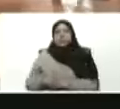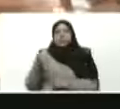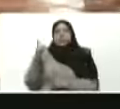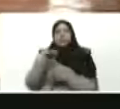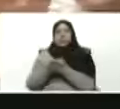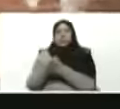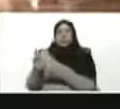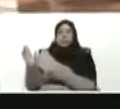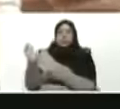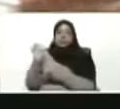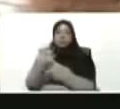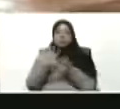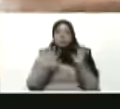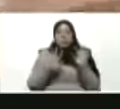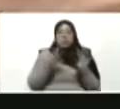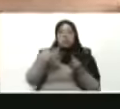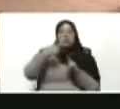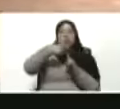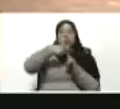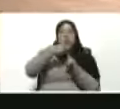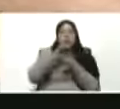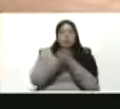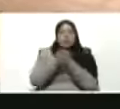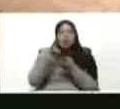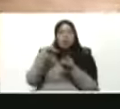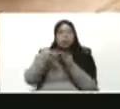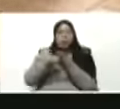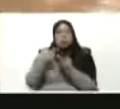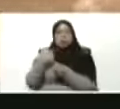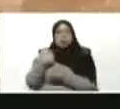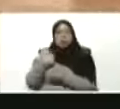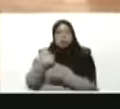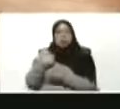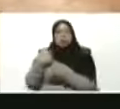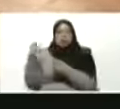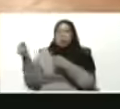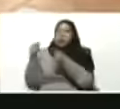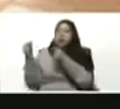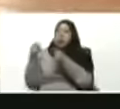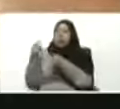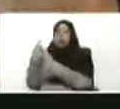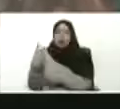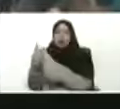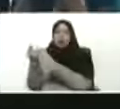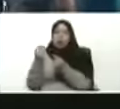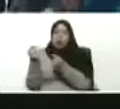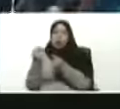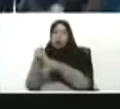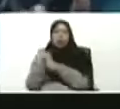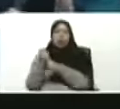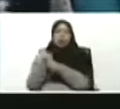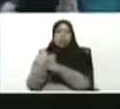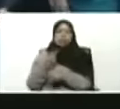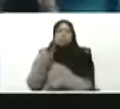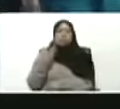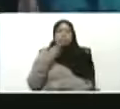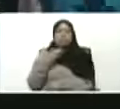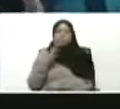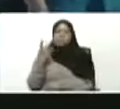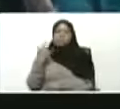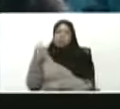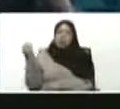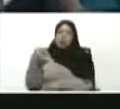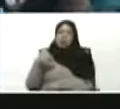para acá. Tía Mireya, Silita, dejen la compinchería. Ahí se pusieron a hablar las dos de compinche.